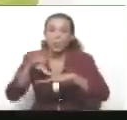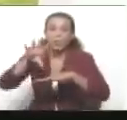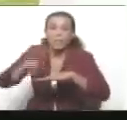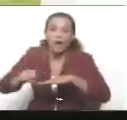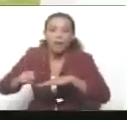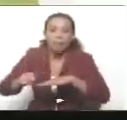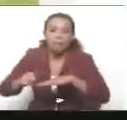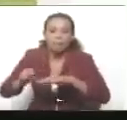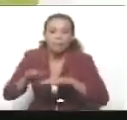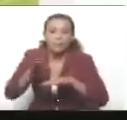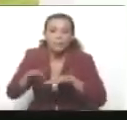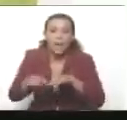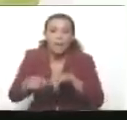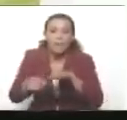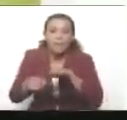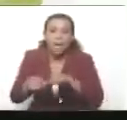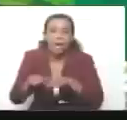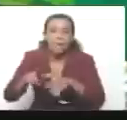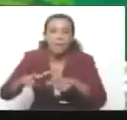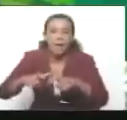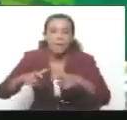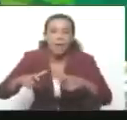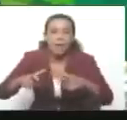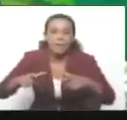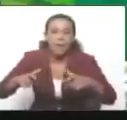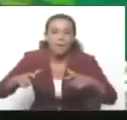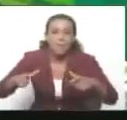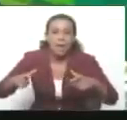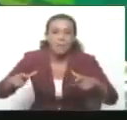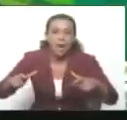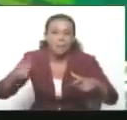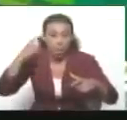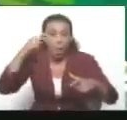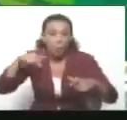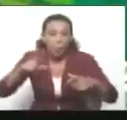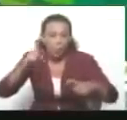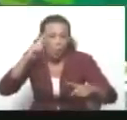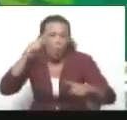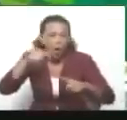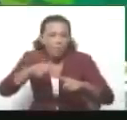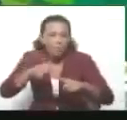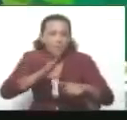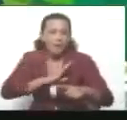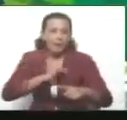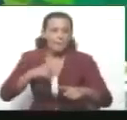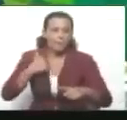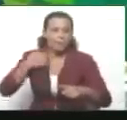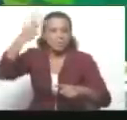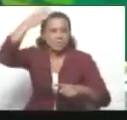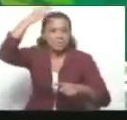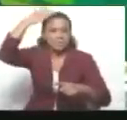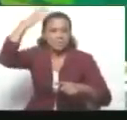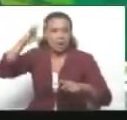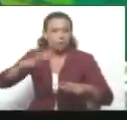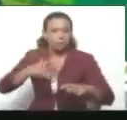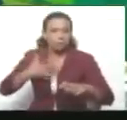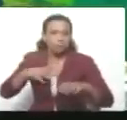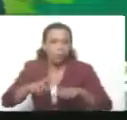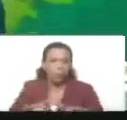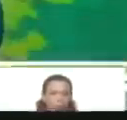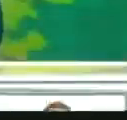ir avanzando hacia lo que era su objetivo que llevamos A ver cuál era su objetivo y cuál es el objetivo de hoy todavía